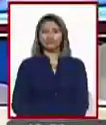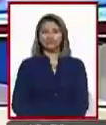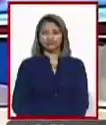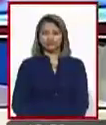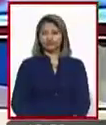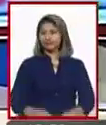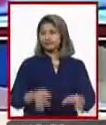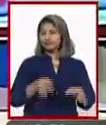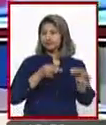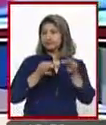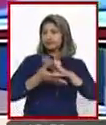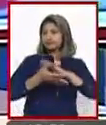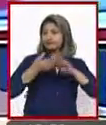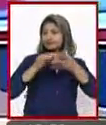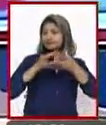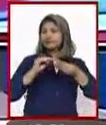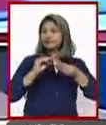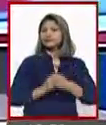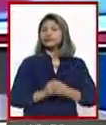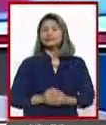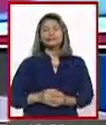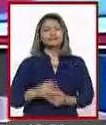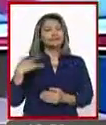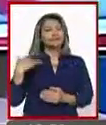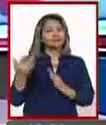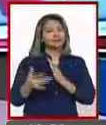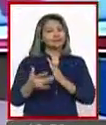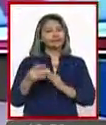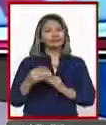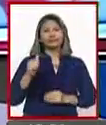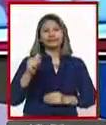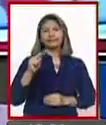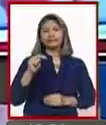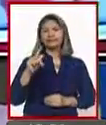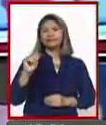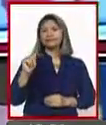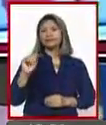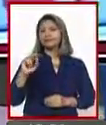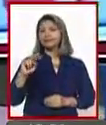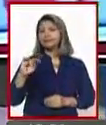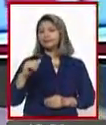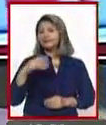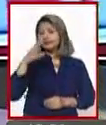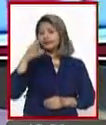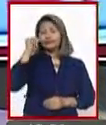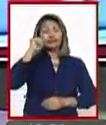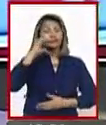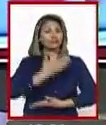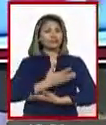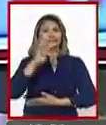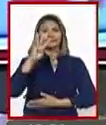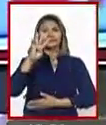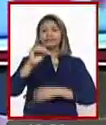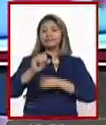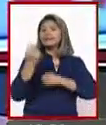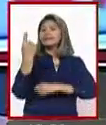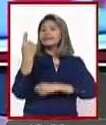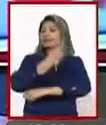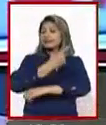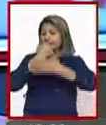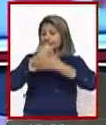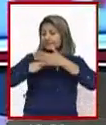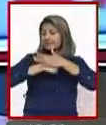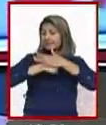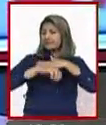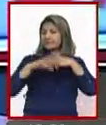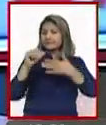A continuación le vamos a comentar una historia muy conmovedora porque Antonelita Reyes Céspedes, una niña de apenas 40 días de nacida, ella